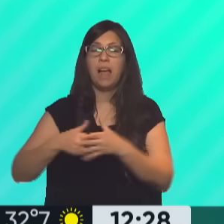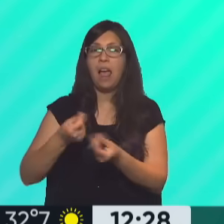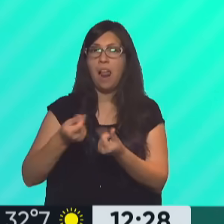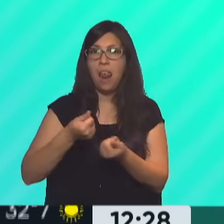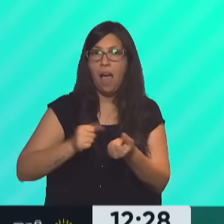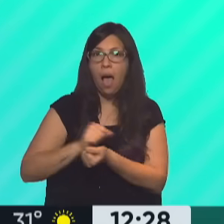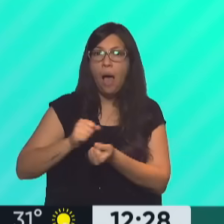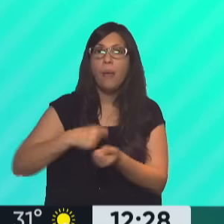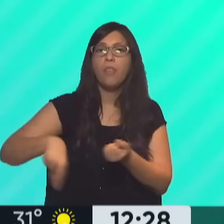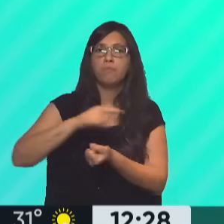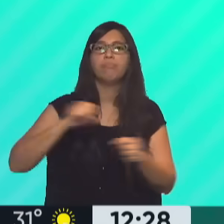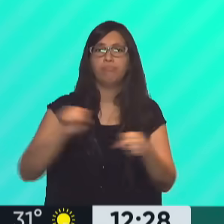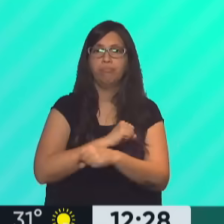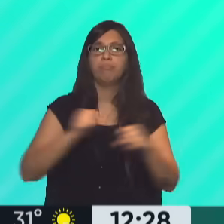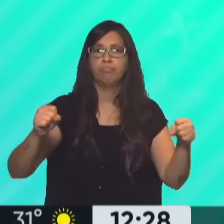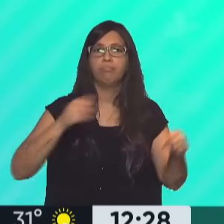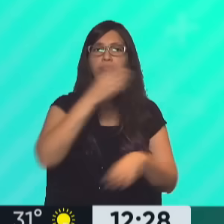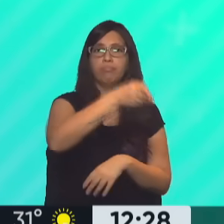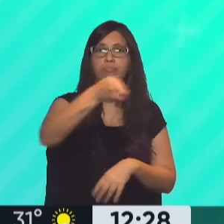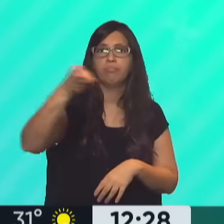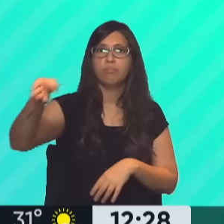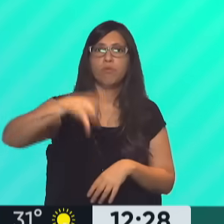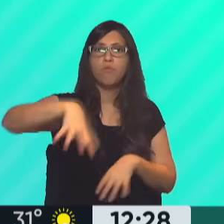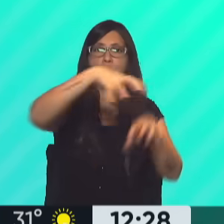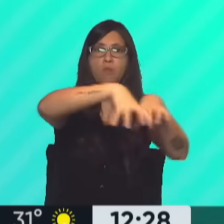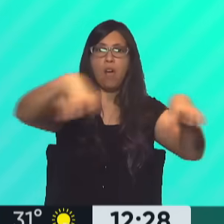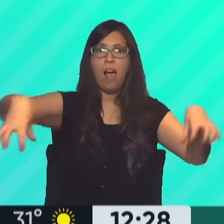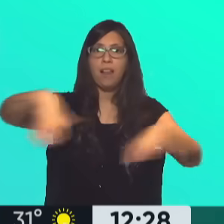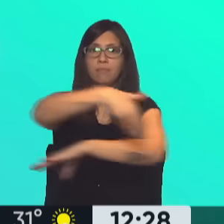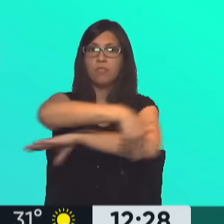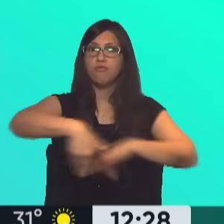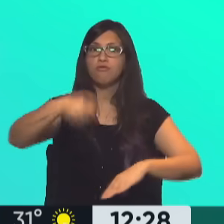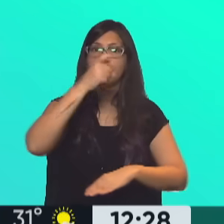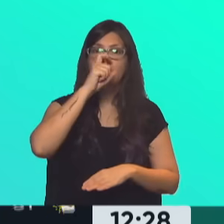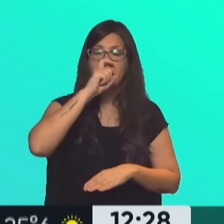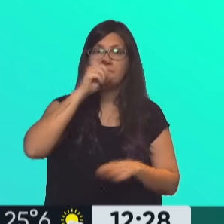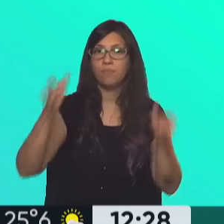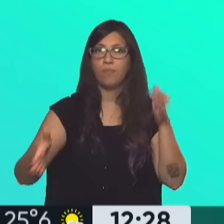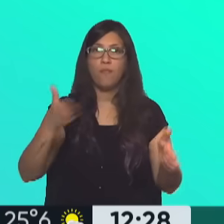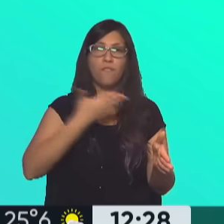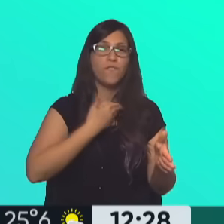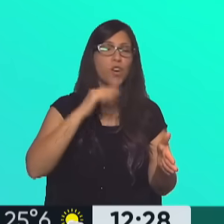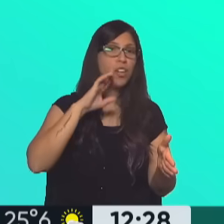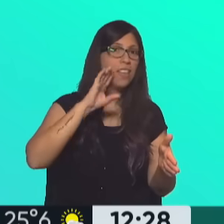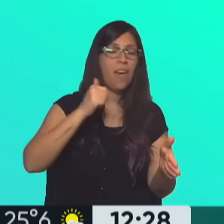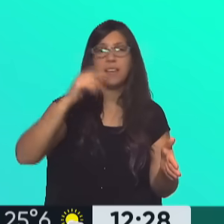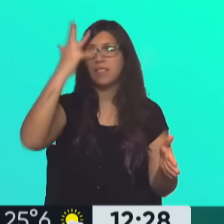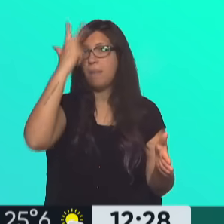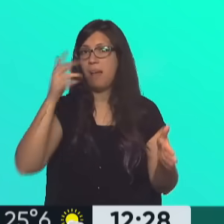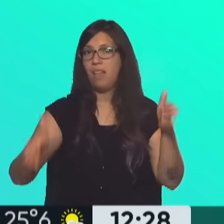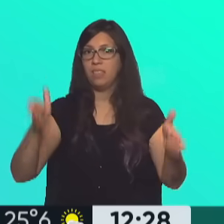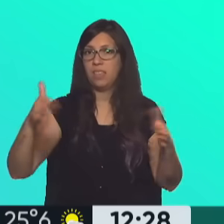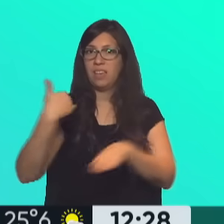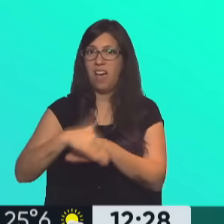dinero confirmó procedimientos atención en locales de Avenida corrientes entre Florida y San Martín